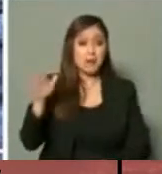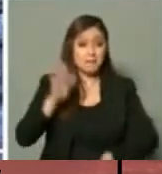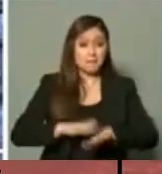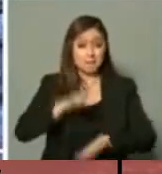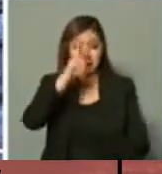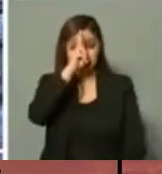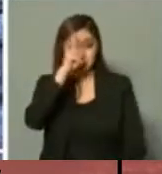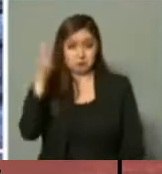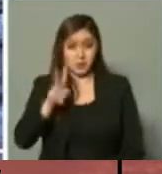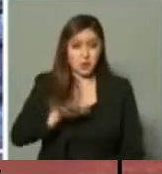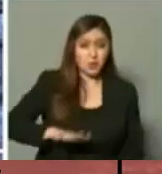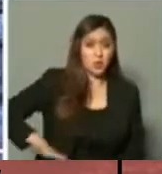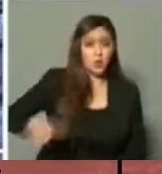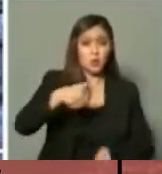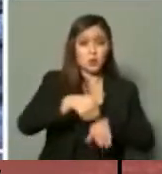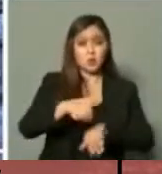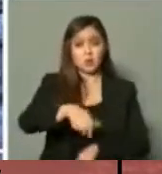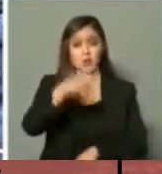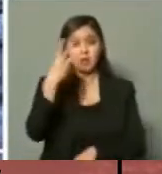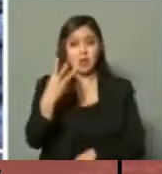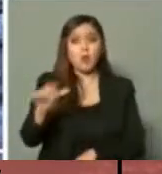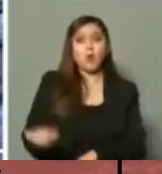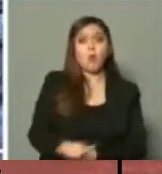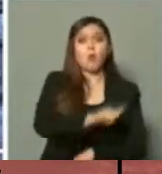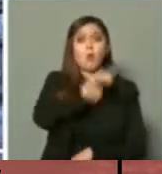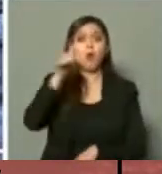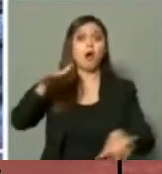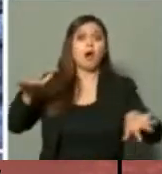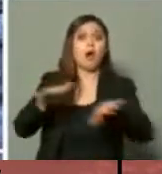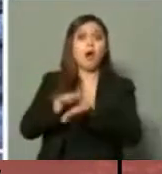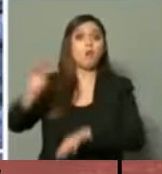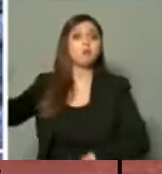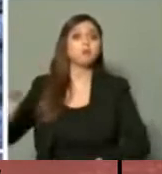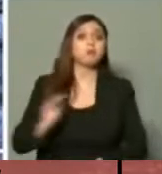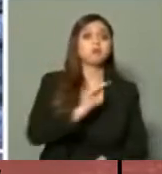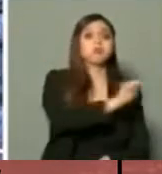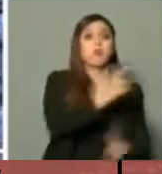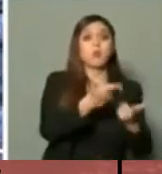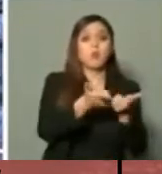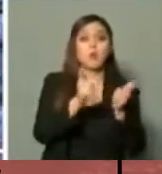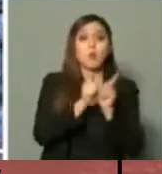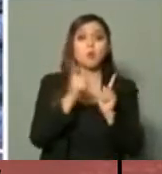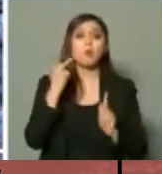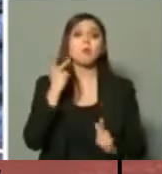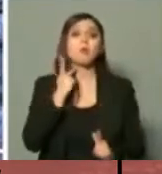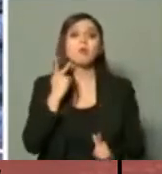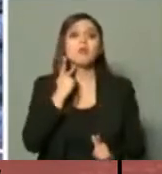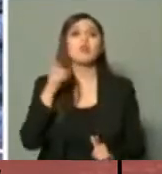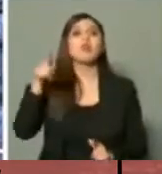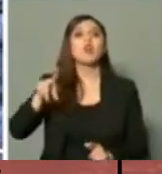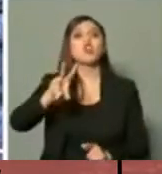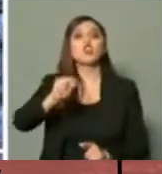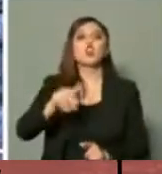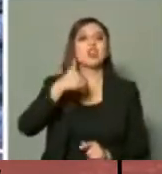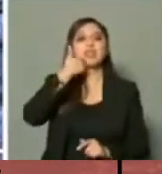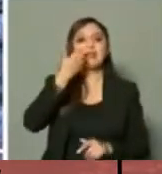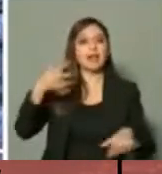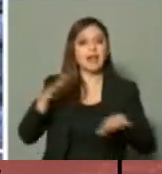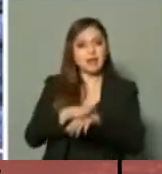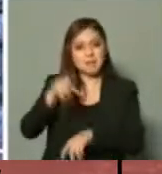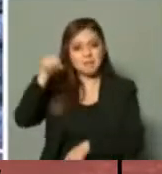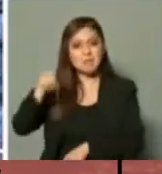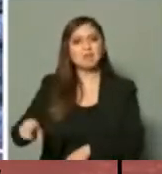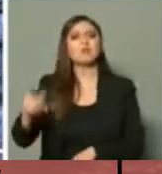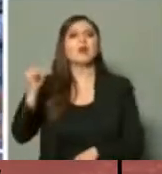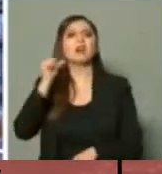y al distrito tercero. El otro ya se fue a otro frente político. Se redimió y no quiso hacerle más daño a Azcapotzalco